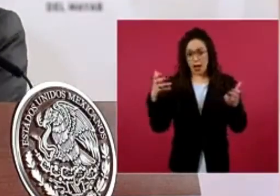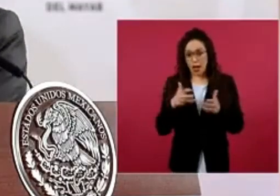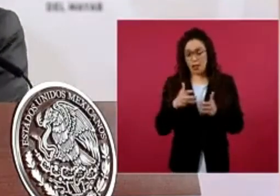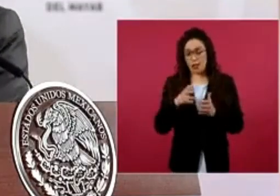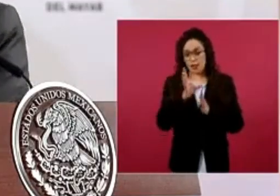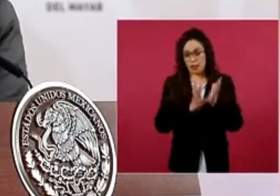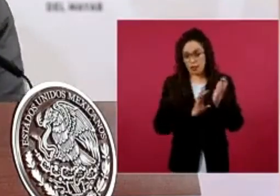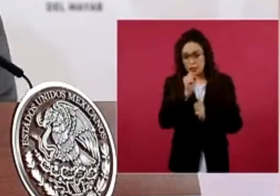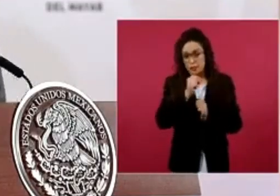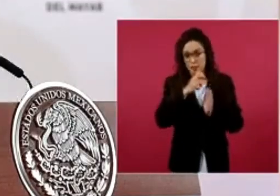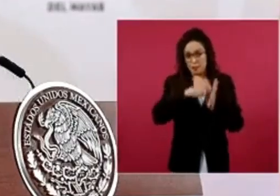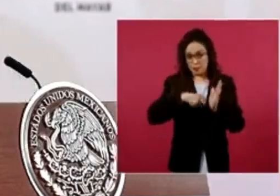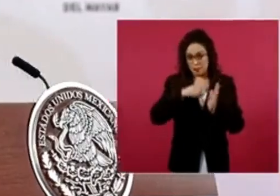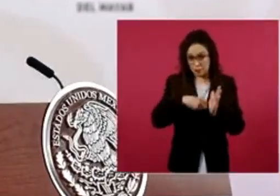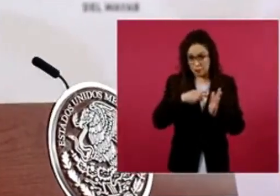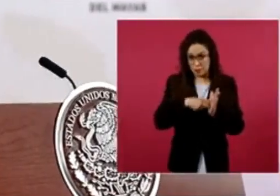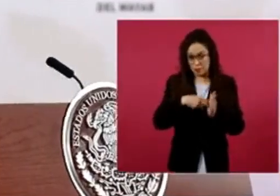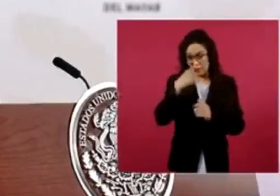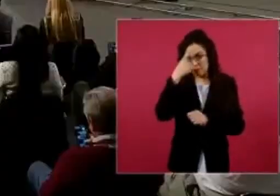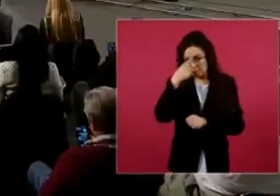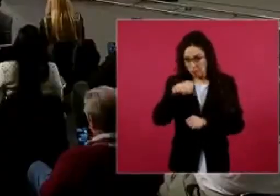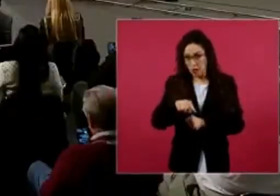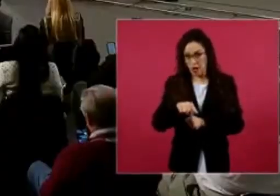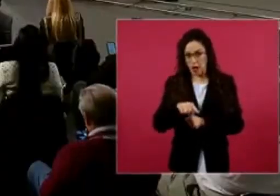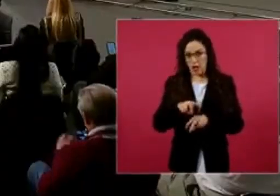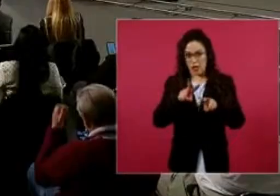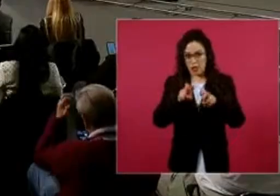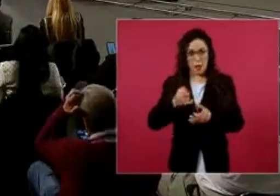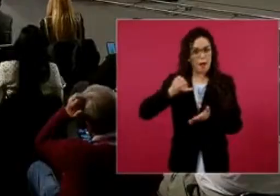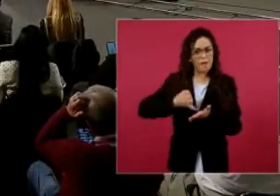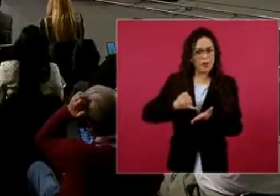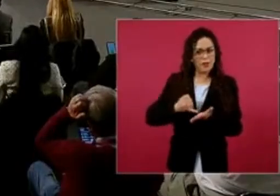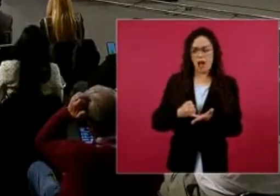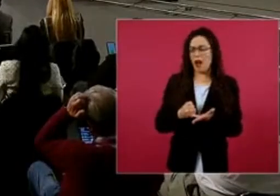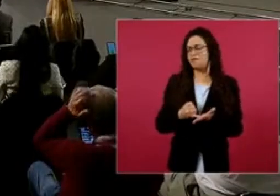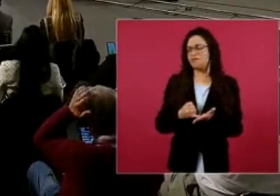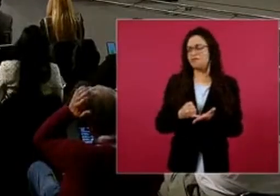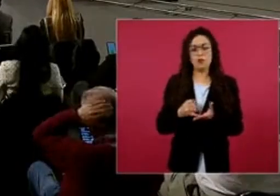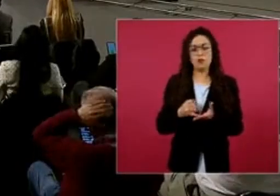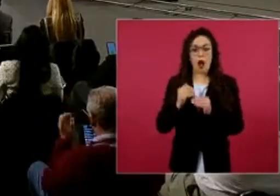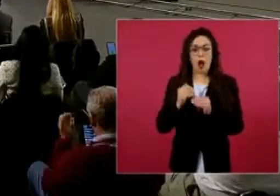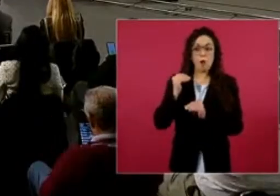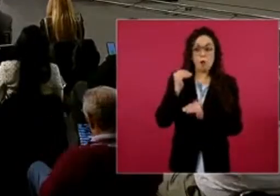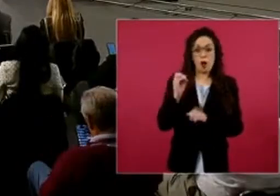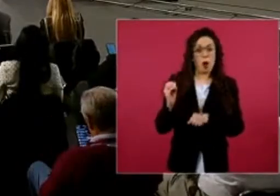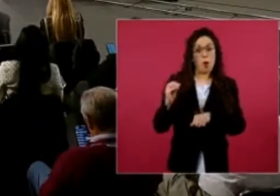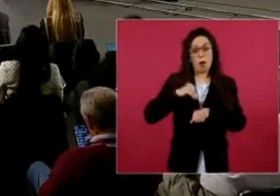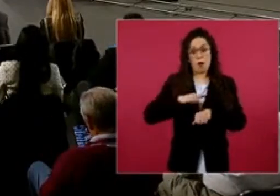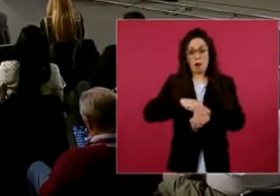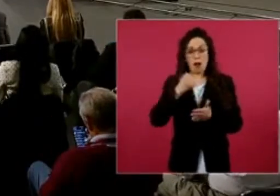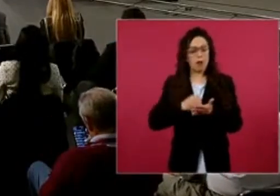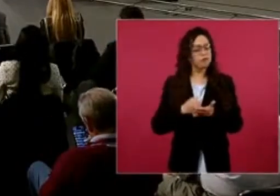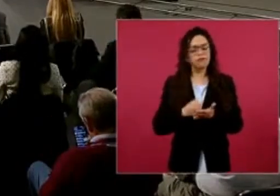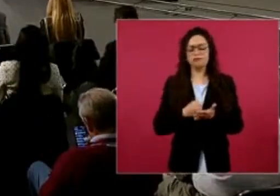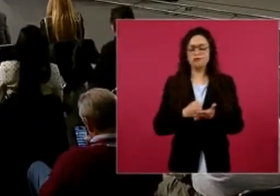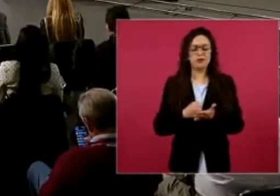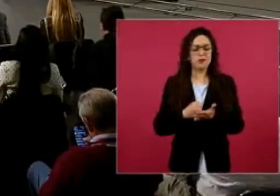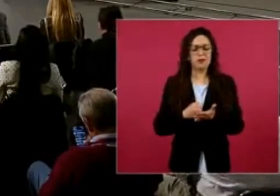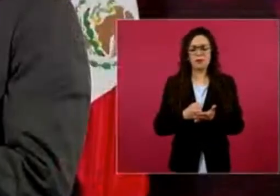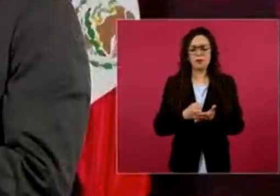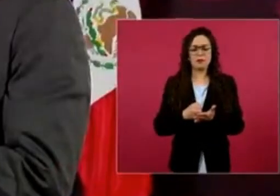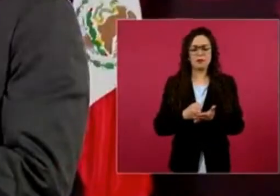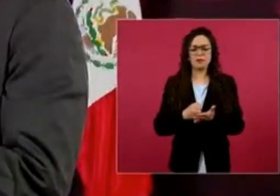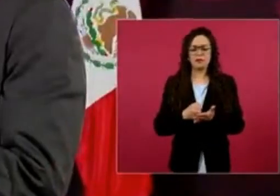aumentar impuestos. Y esta es una recomendación a todos los gobiernos. Antes